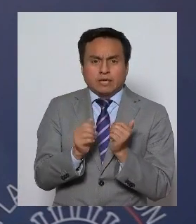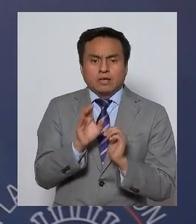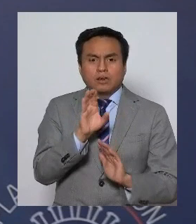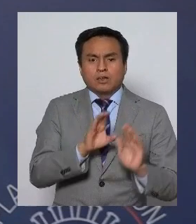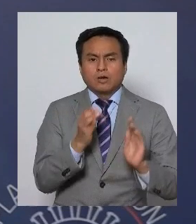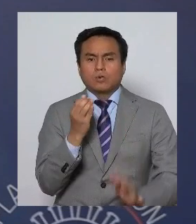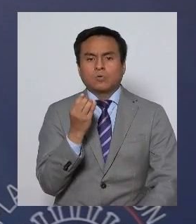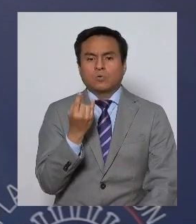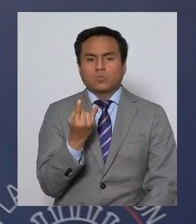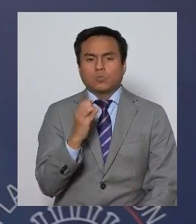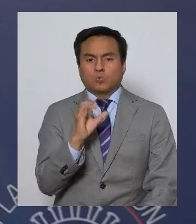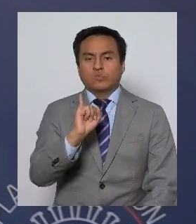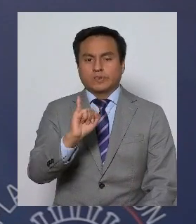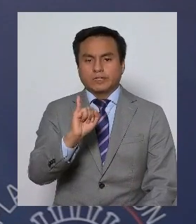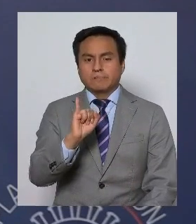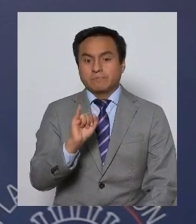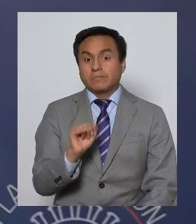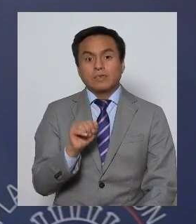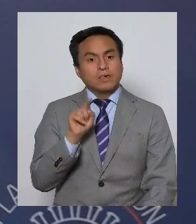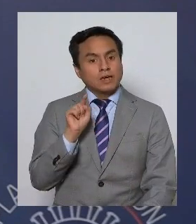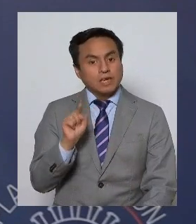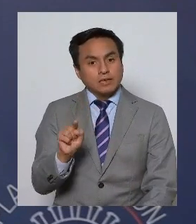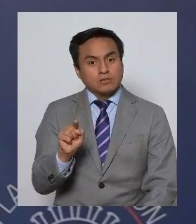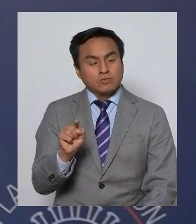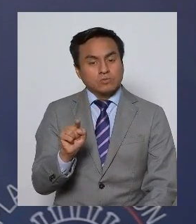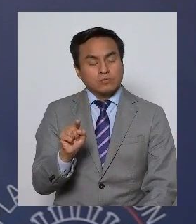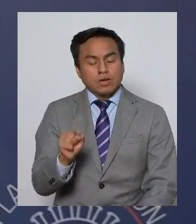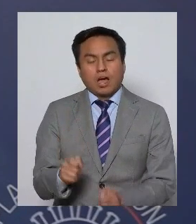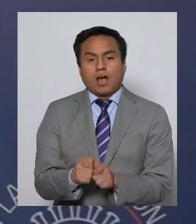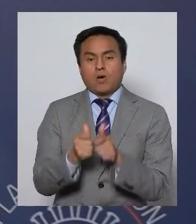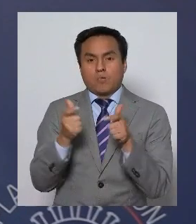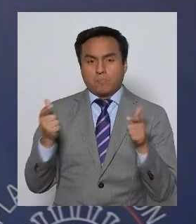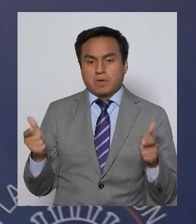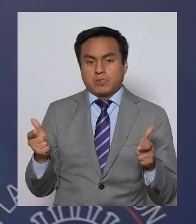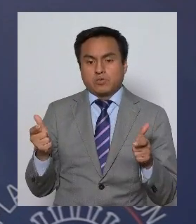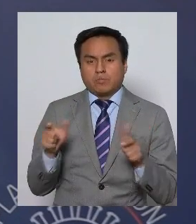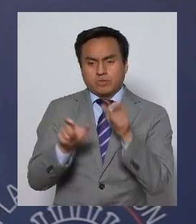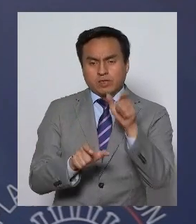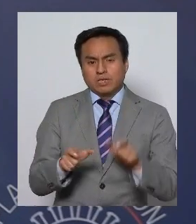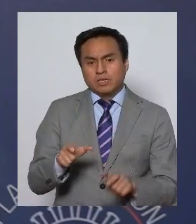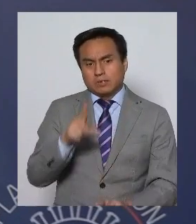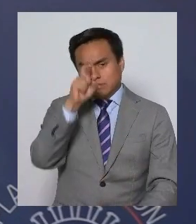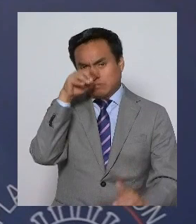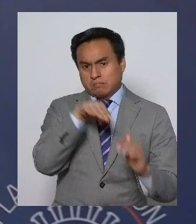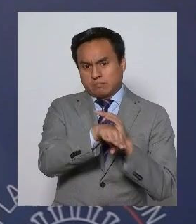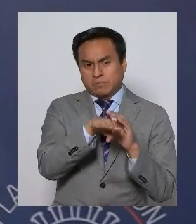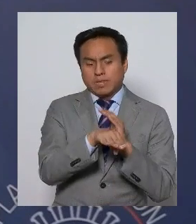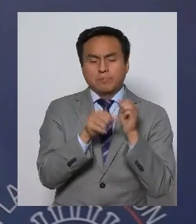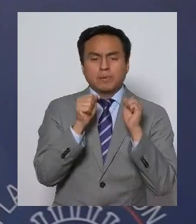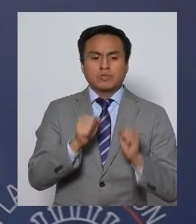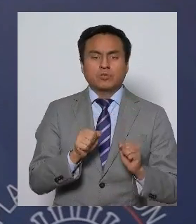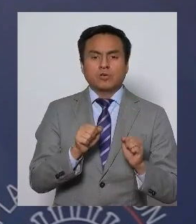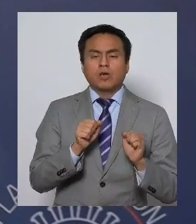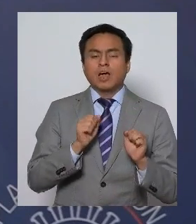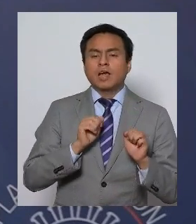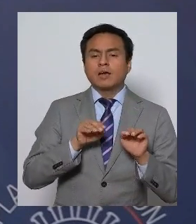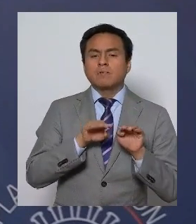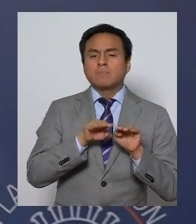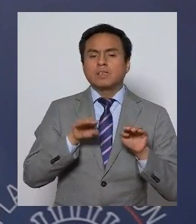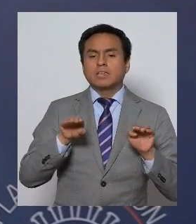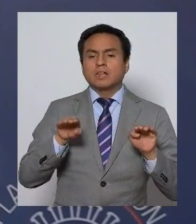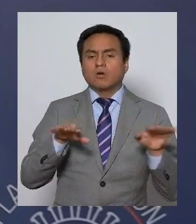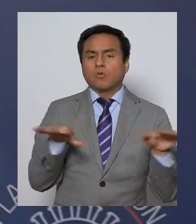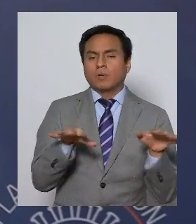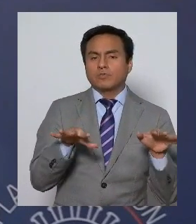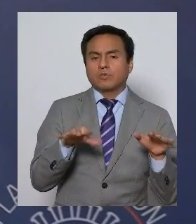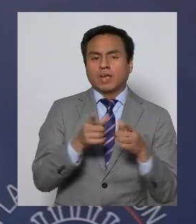cuidado intensivos. Y eso, a pesar del aumento de pacientes que ingresaron a estas unidades, nos permitió mantener la